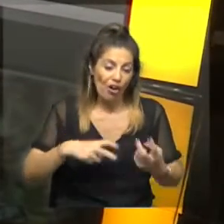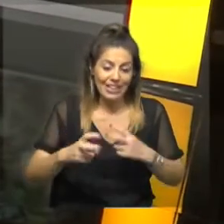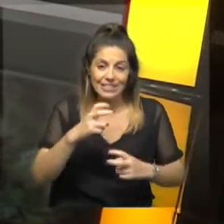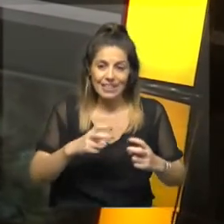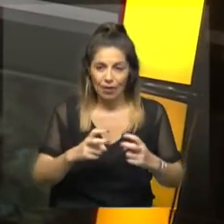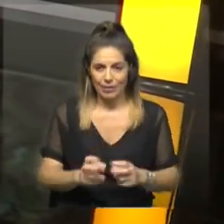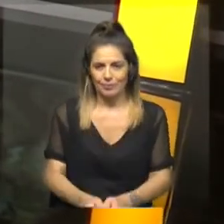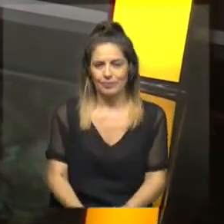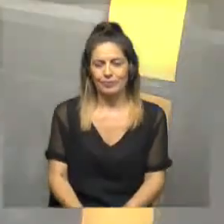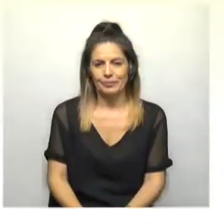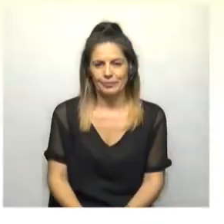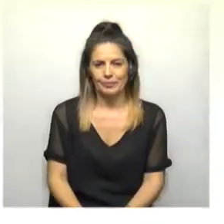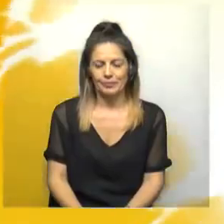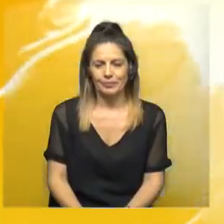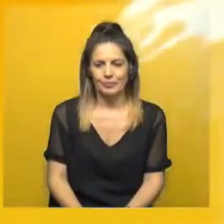reusables. Lo vemos.